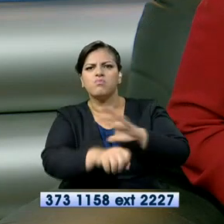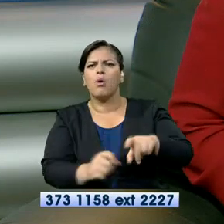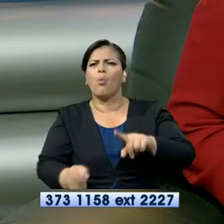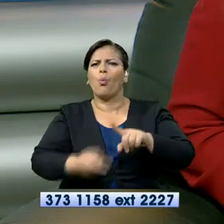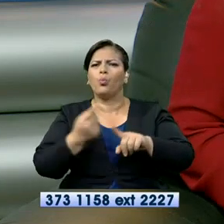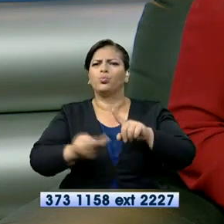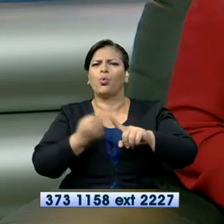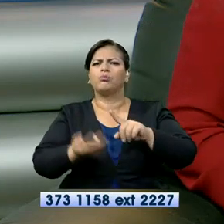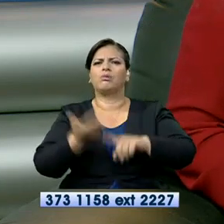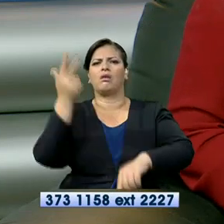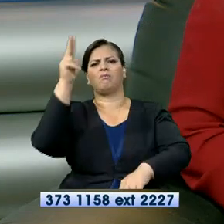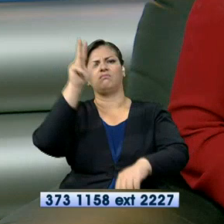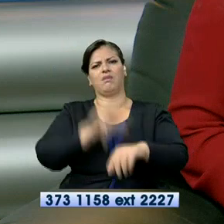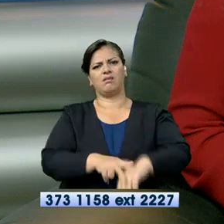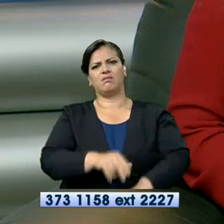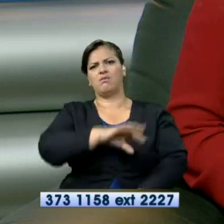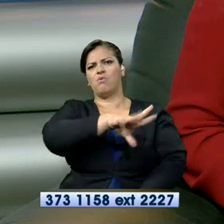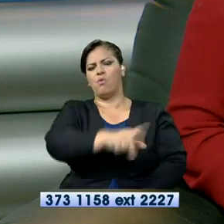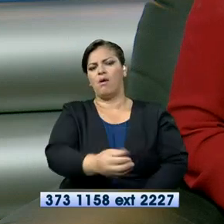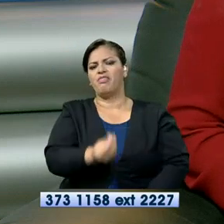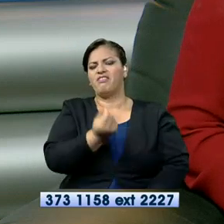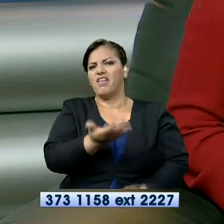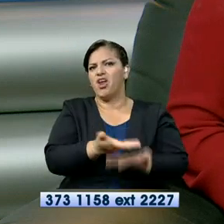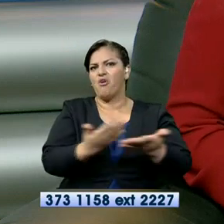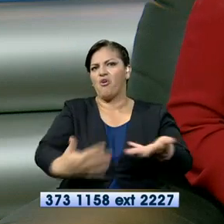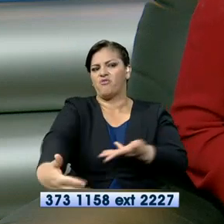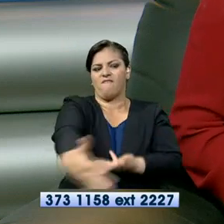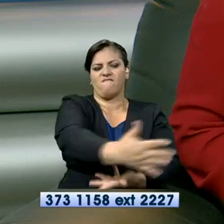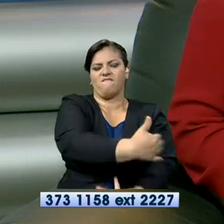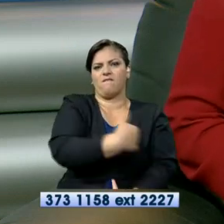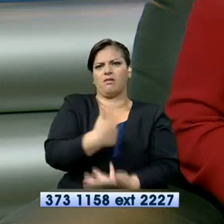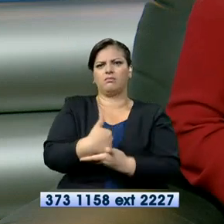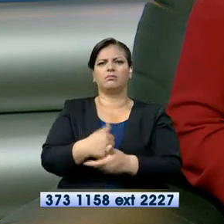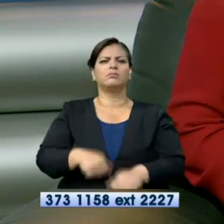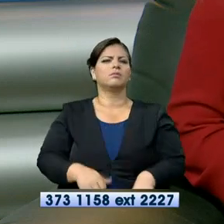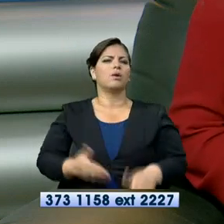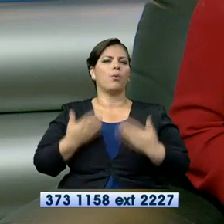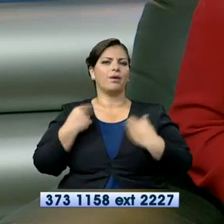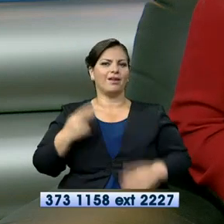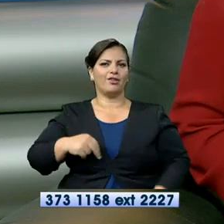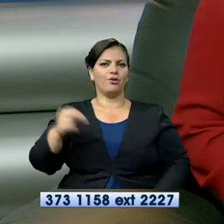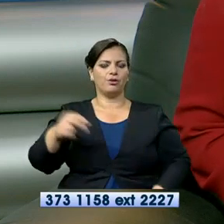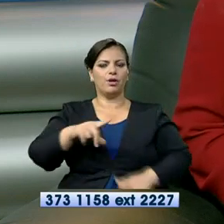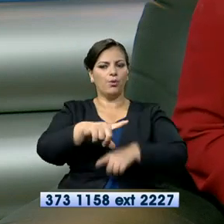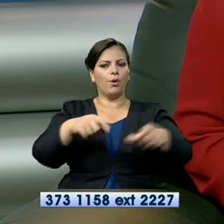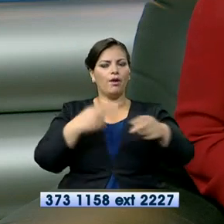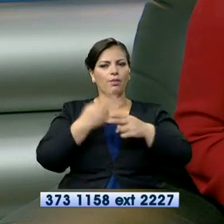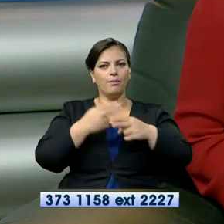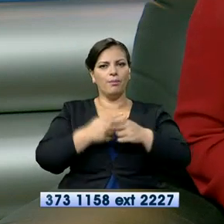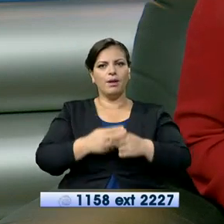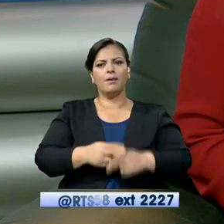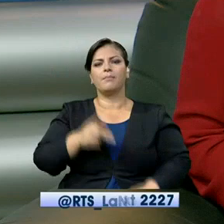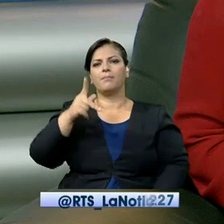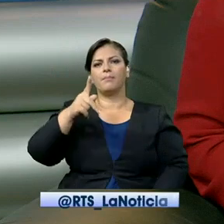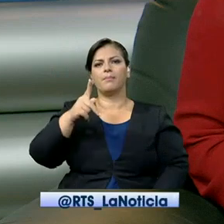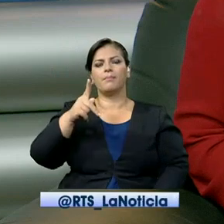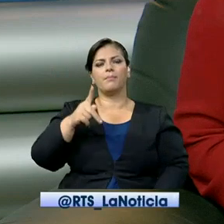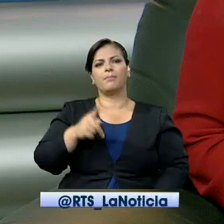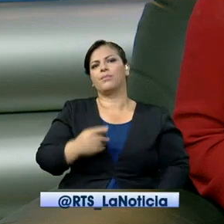el sector de la Nueva Prosperina, al noroeste de Guayaquil. Moradores de la zona denuncian que los robos son